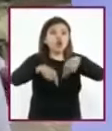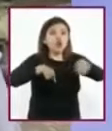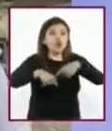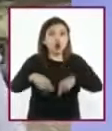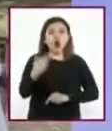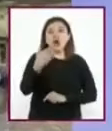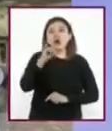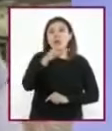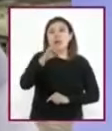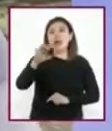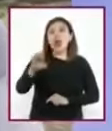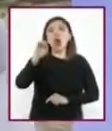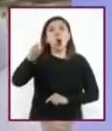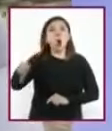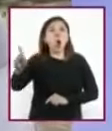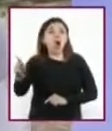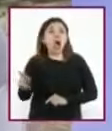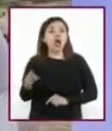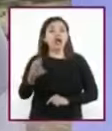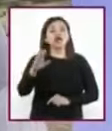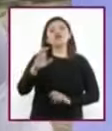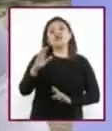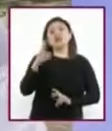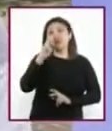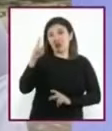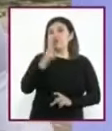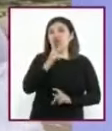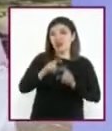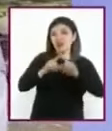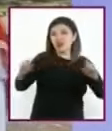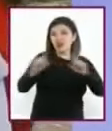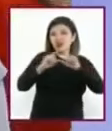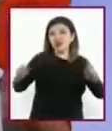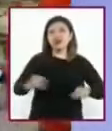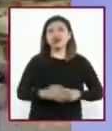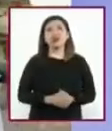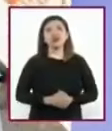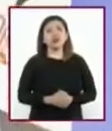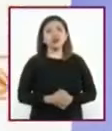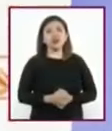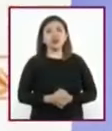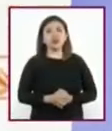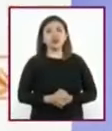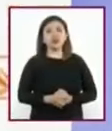hippie, ok, chat, jazz, champú y show.